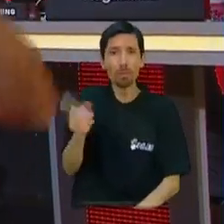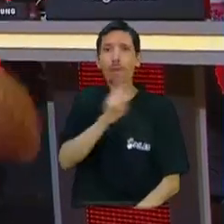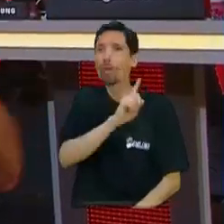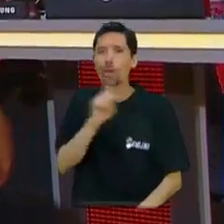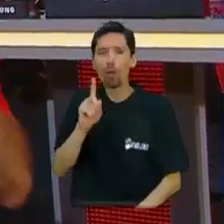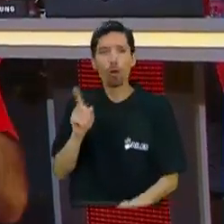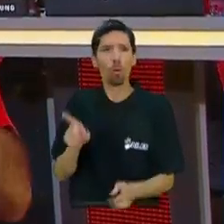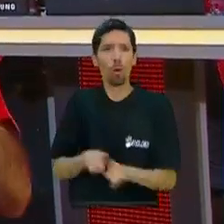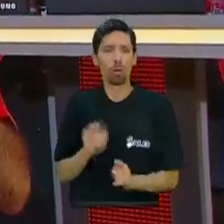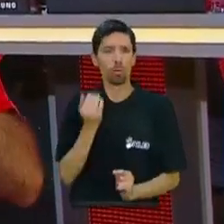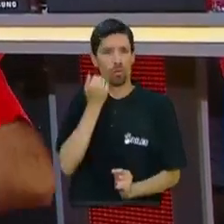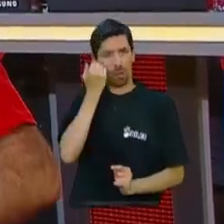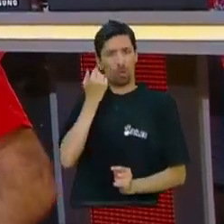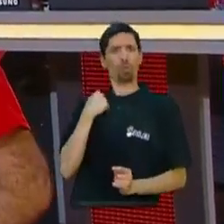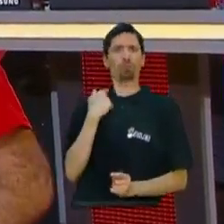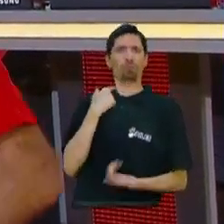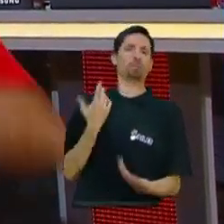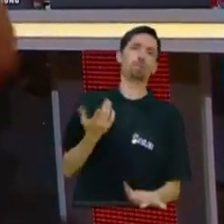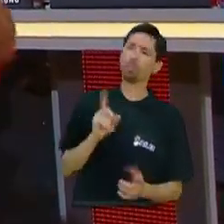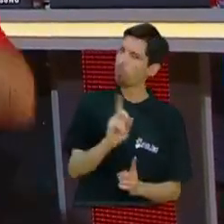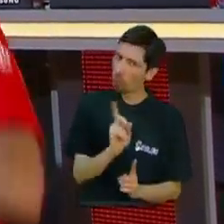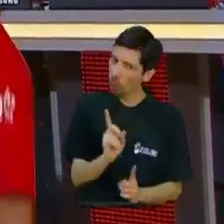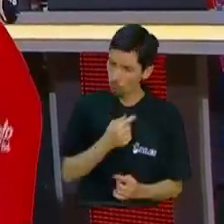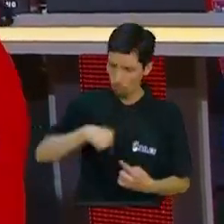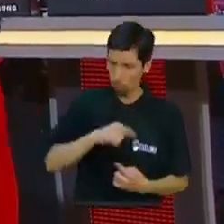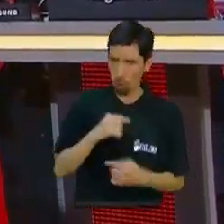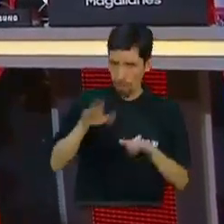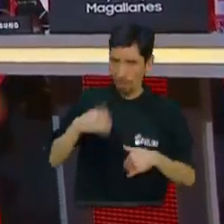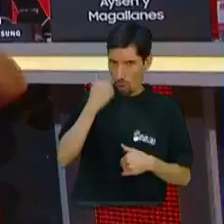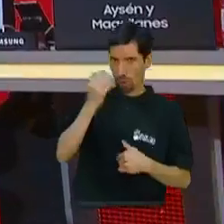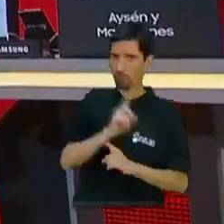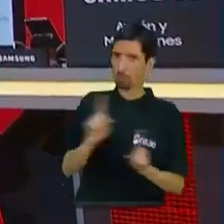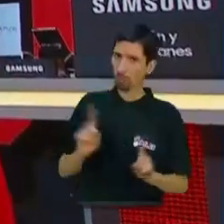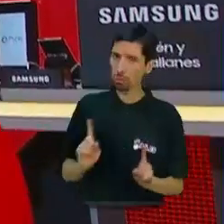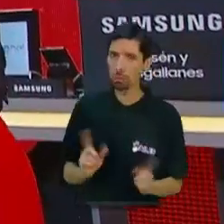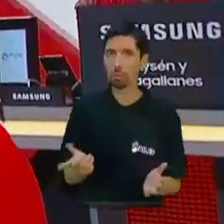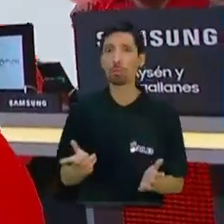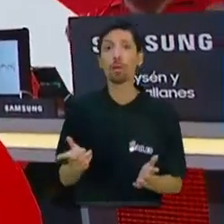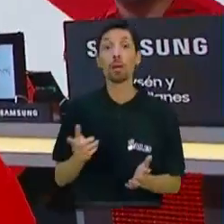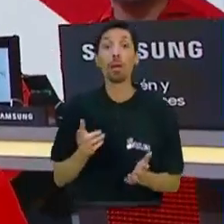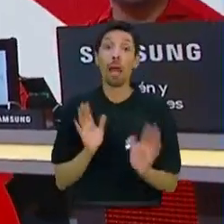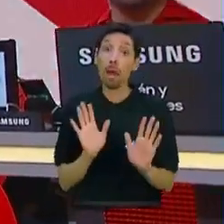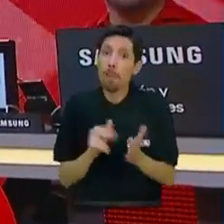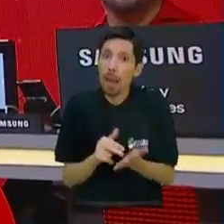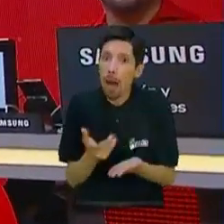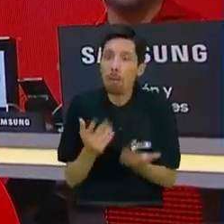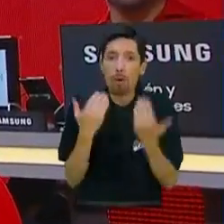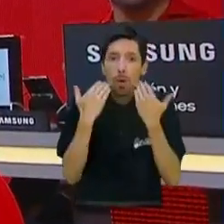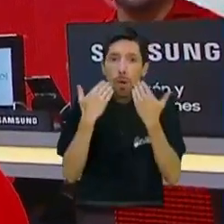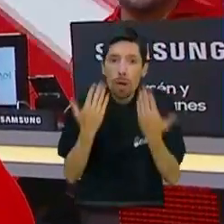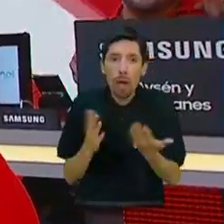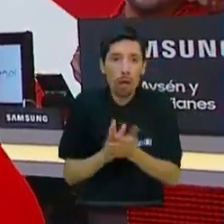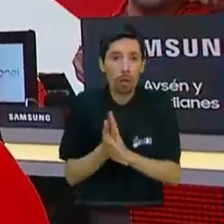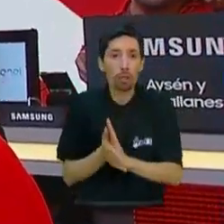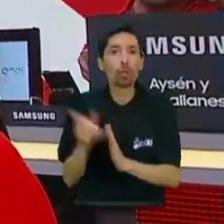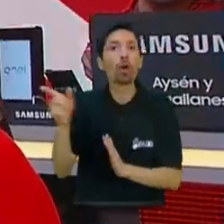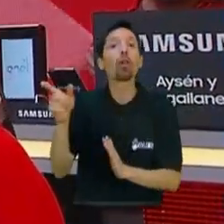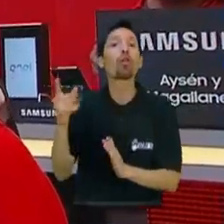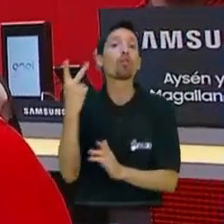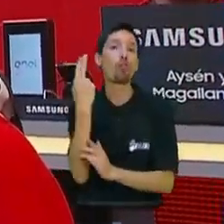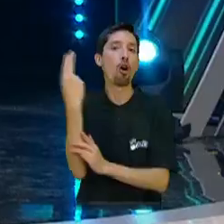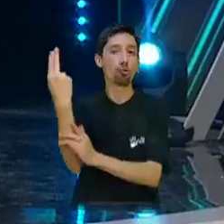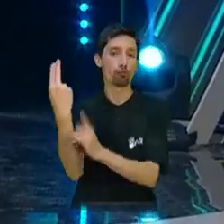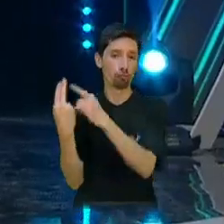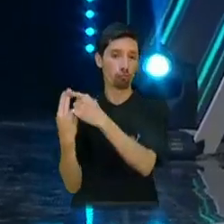nos decepcionen y no nos decepcionemos nosotros. Muy bien. Los esperamos, ¿sabes? Regalo de todos, por supuesto. Don Francisco, Rafa, adelante con